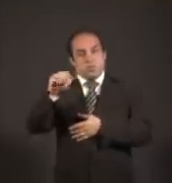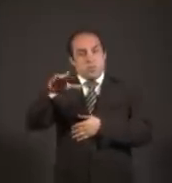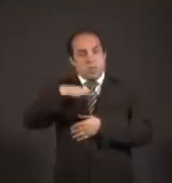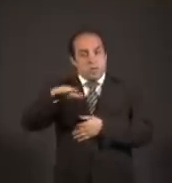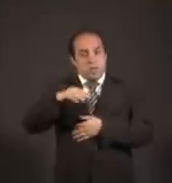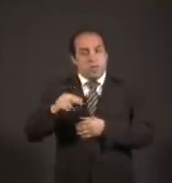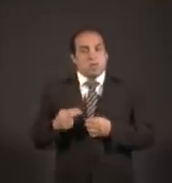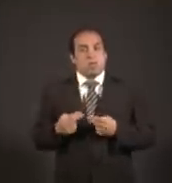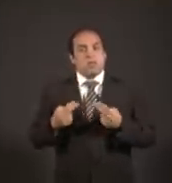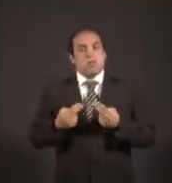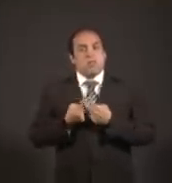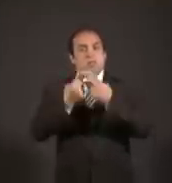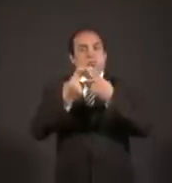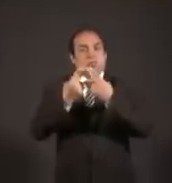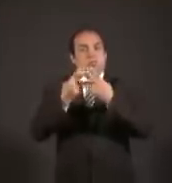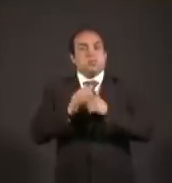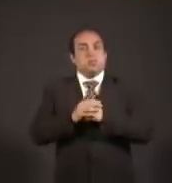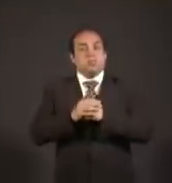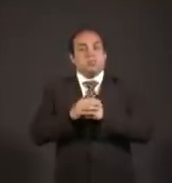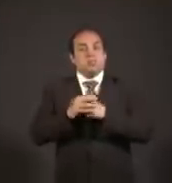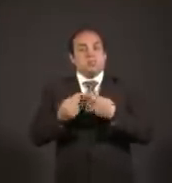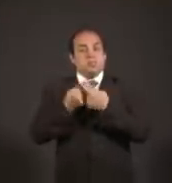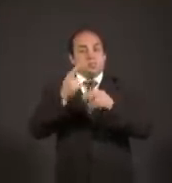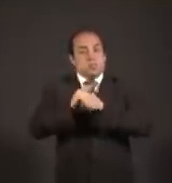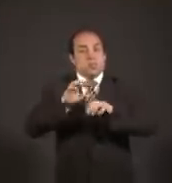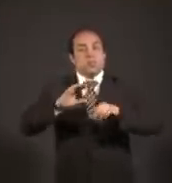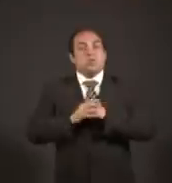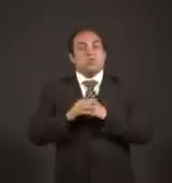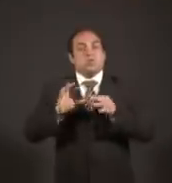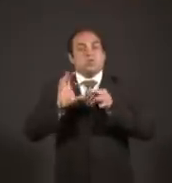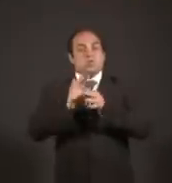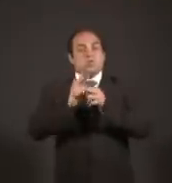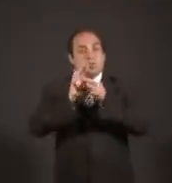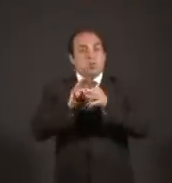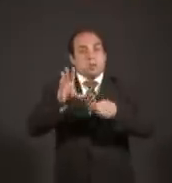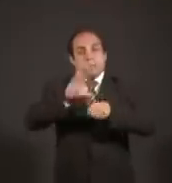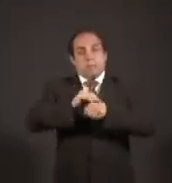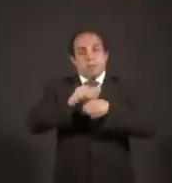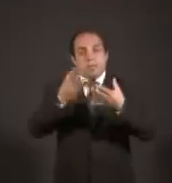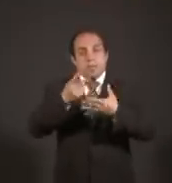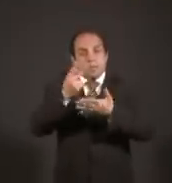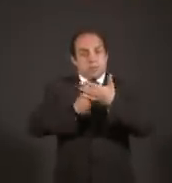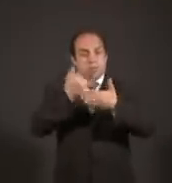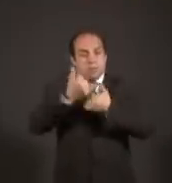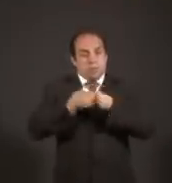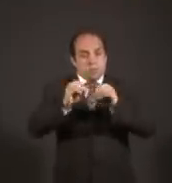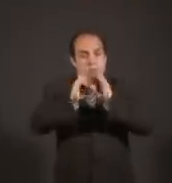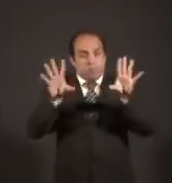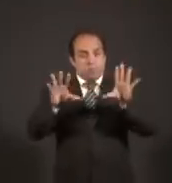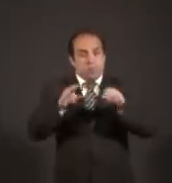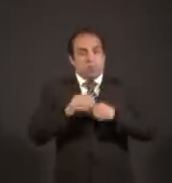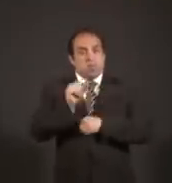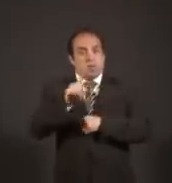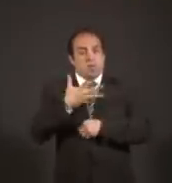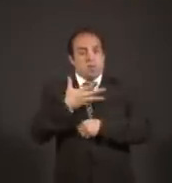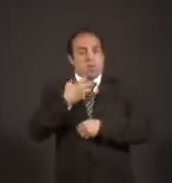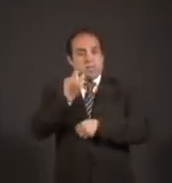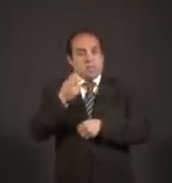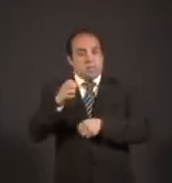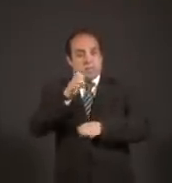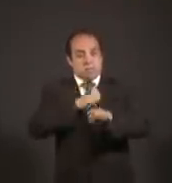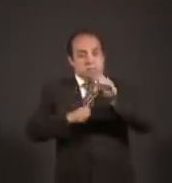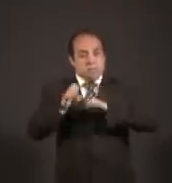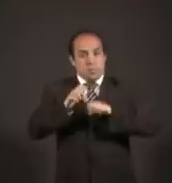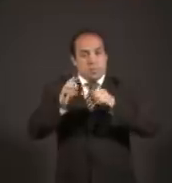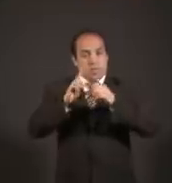permitió licitar este proyecto con toda transparencia y que finalmente tengamos estas empresas que desarrollan este